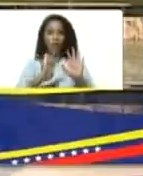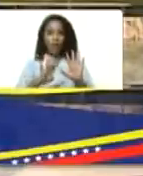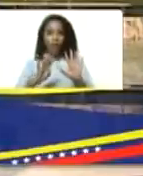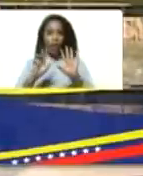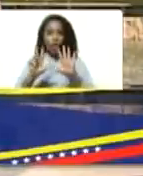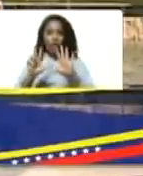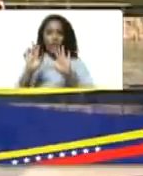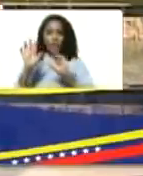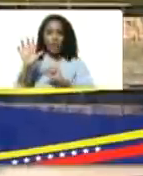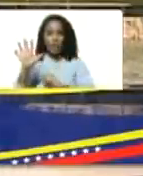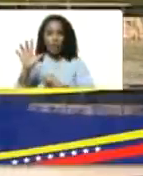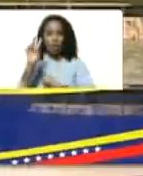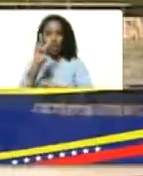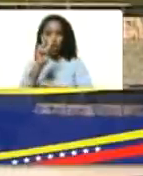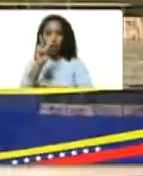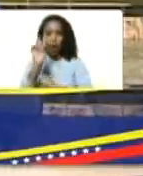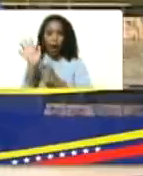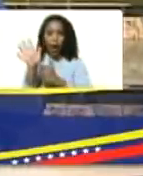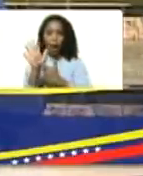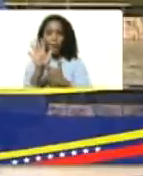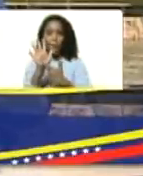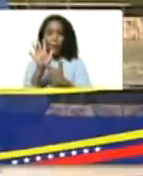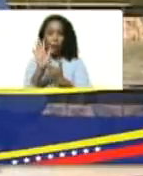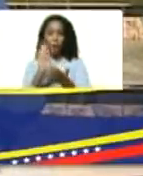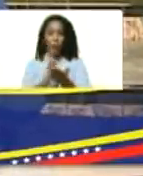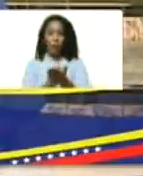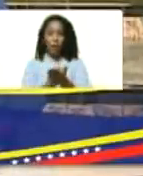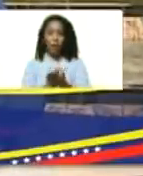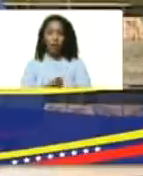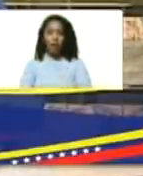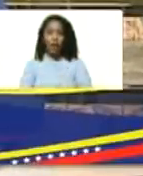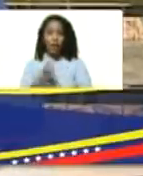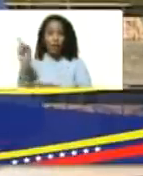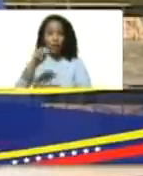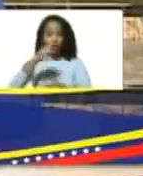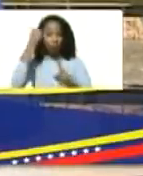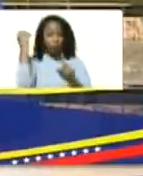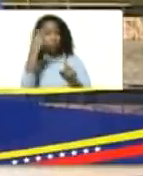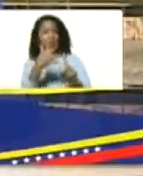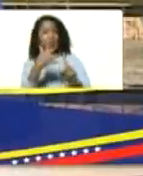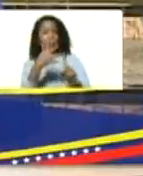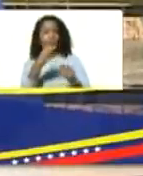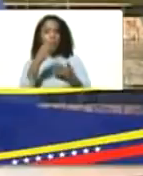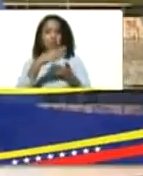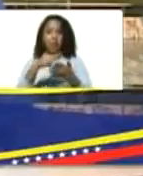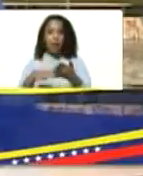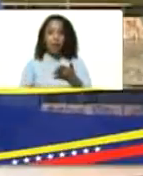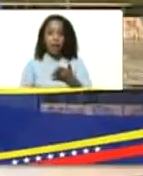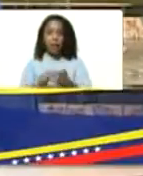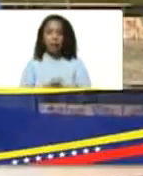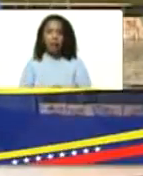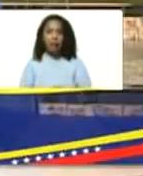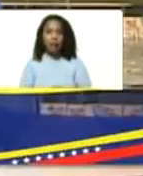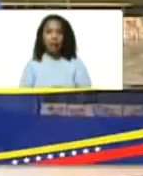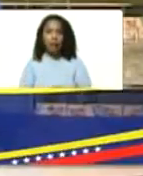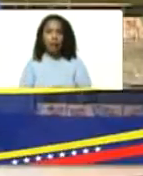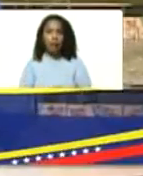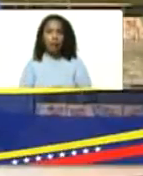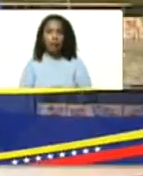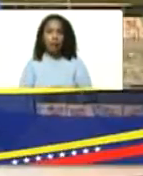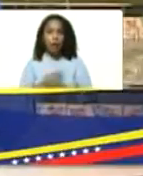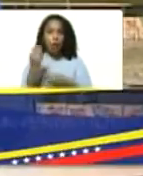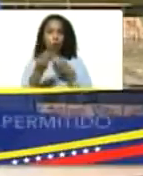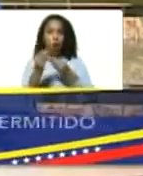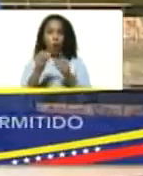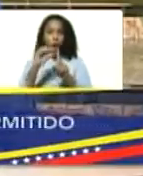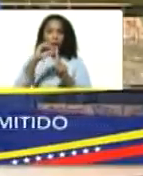para ponernos ejemplo y eso impacta dos productos un producto como el